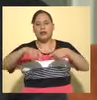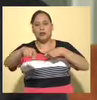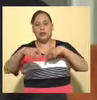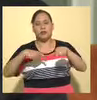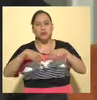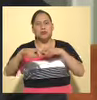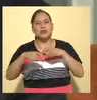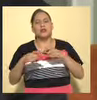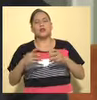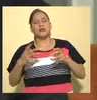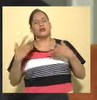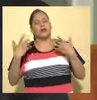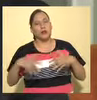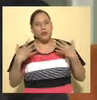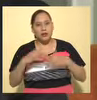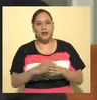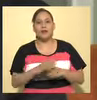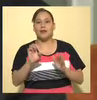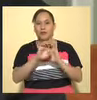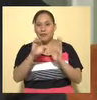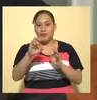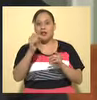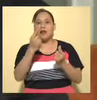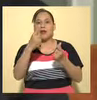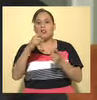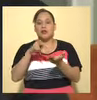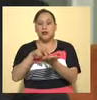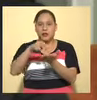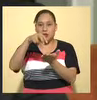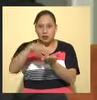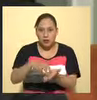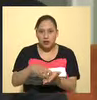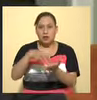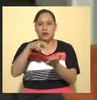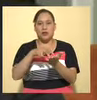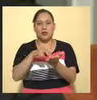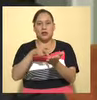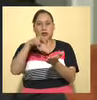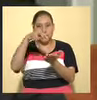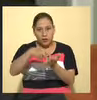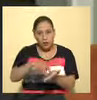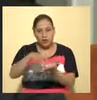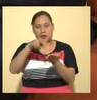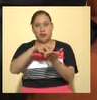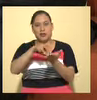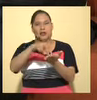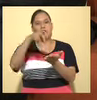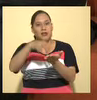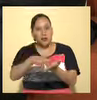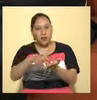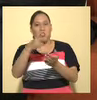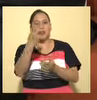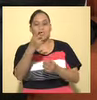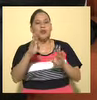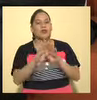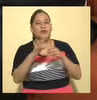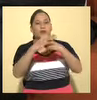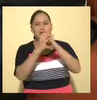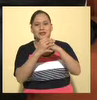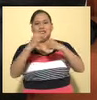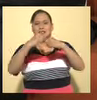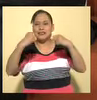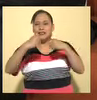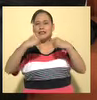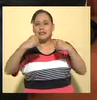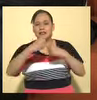sus dinámicas, cuando hacen pendientes descendentes, ¿no? Al ir bajando, tomamos esa postura y va habiendo una flexión.